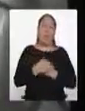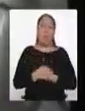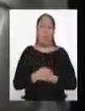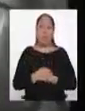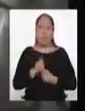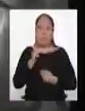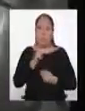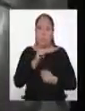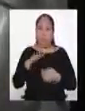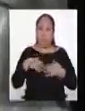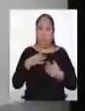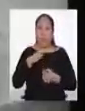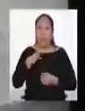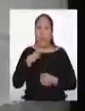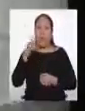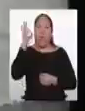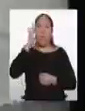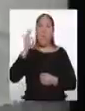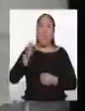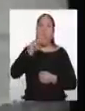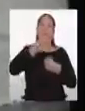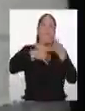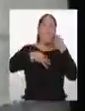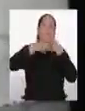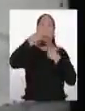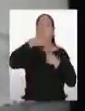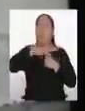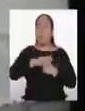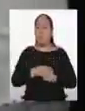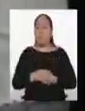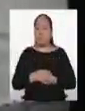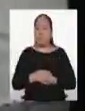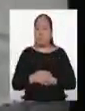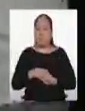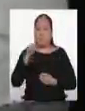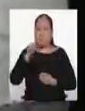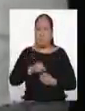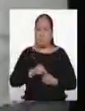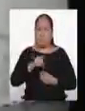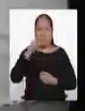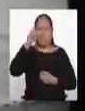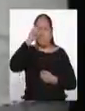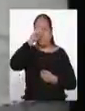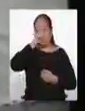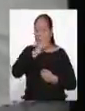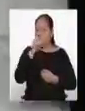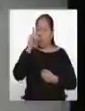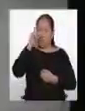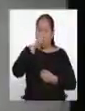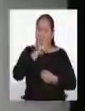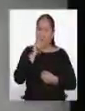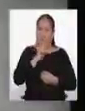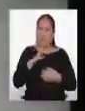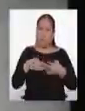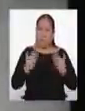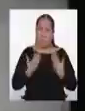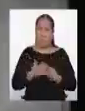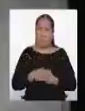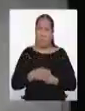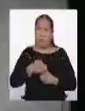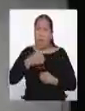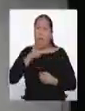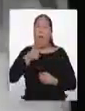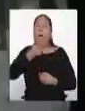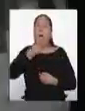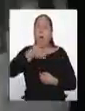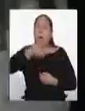podía usted ni hablar porque los mosquitos se le llenaban la boca. Una cosa terrible, terrible. No podía usted ni tomar un poco